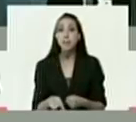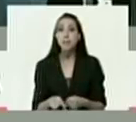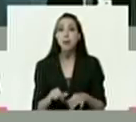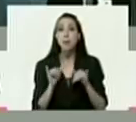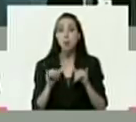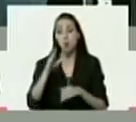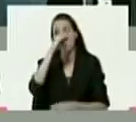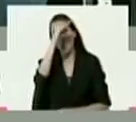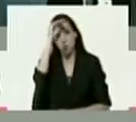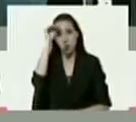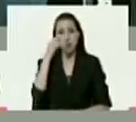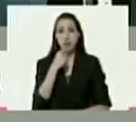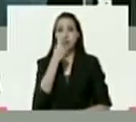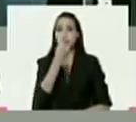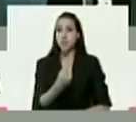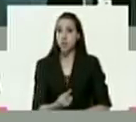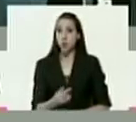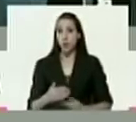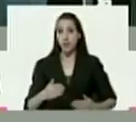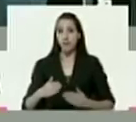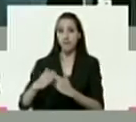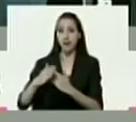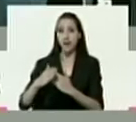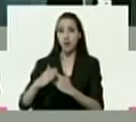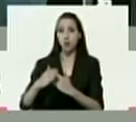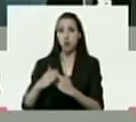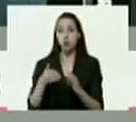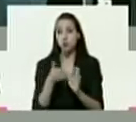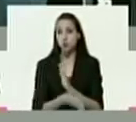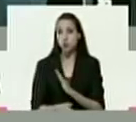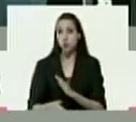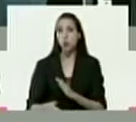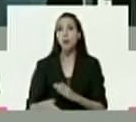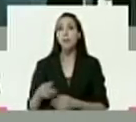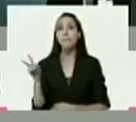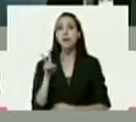Trump dijo que le estaba frenando en respecto a Venezuela.